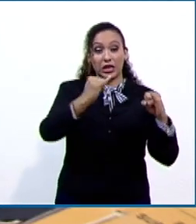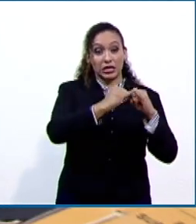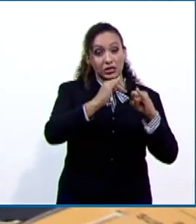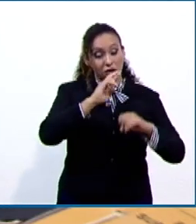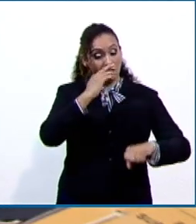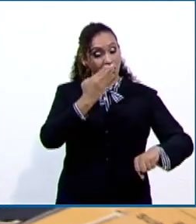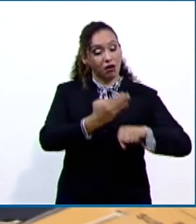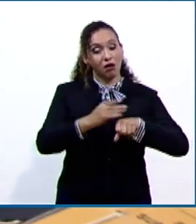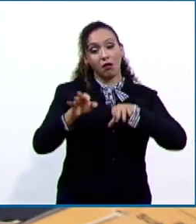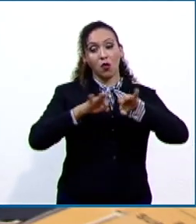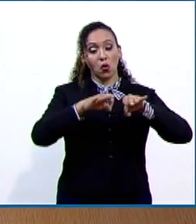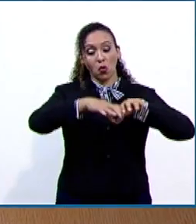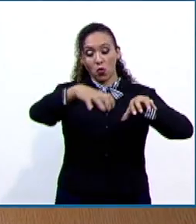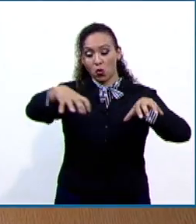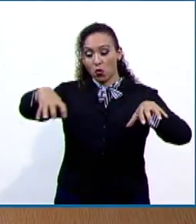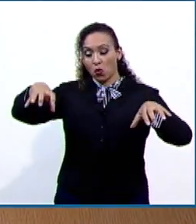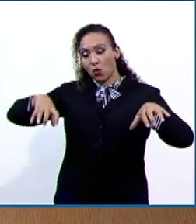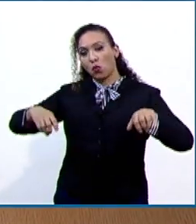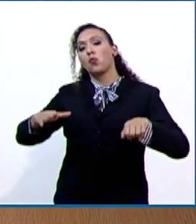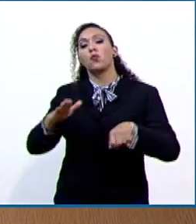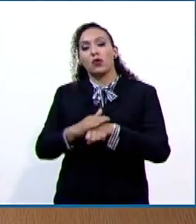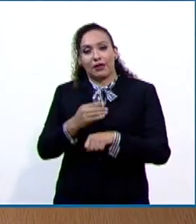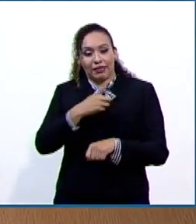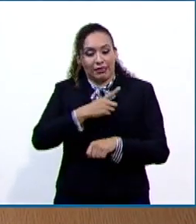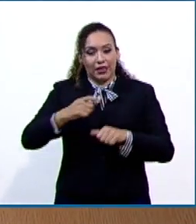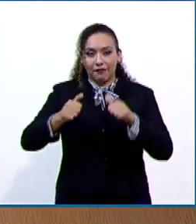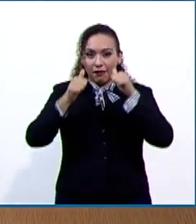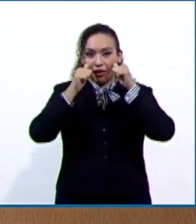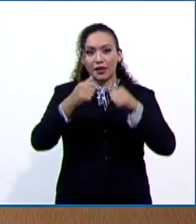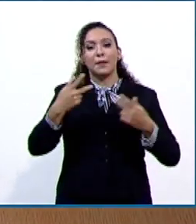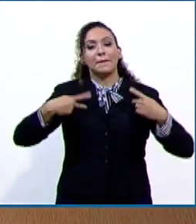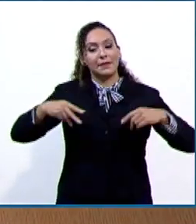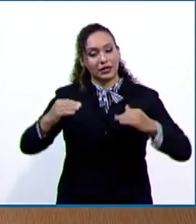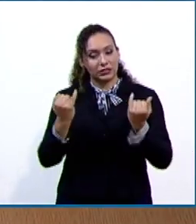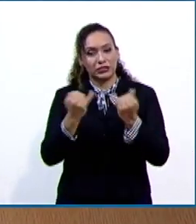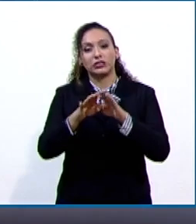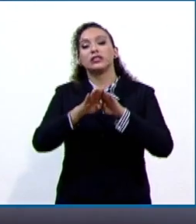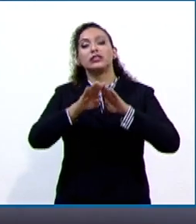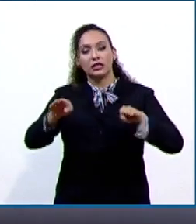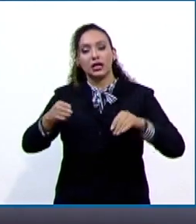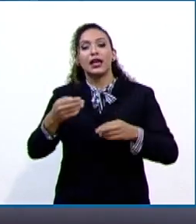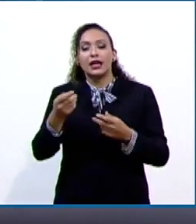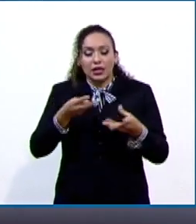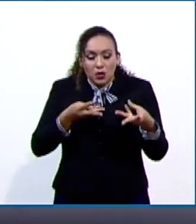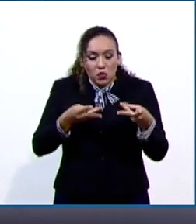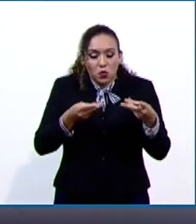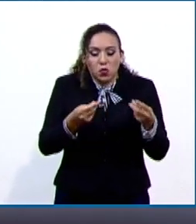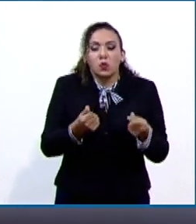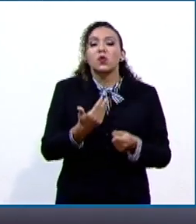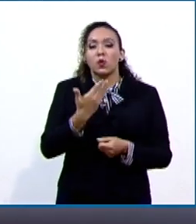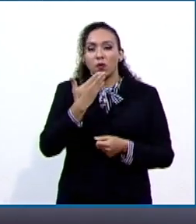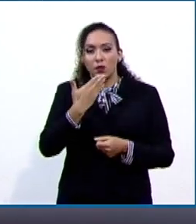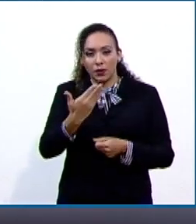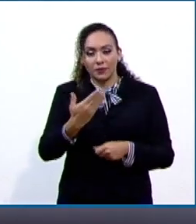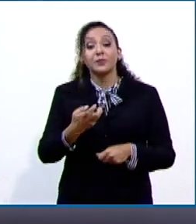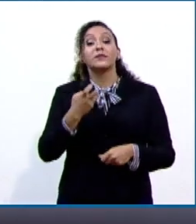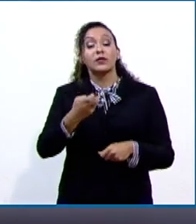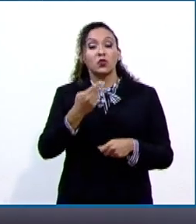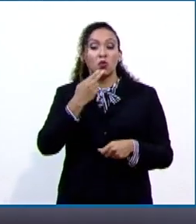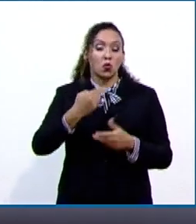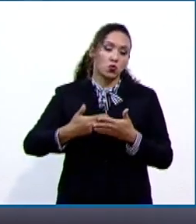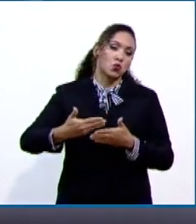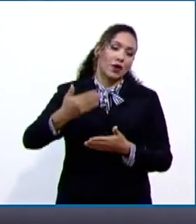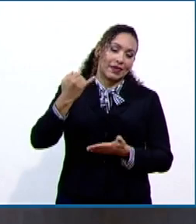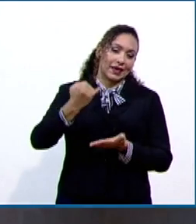responsabilidades, apegados a los parámetros de racionalidad, austeridad, efectividad y contención del gasto que se han aplicado desde el